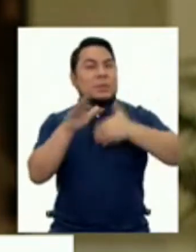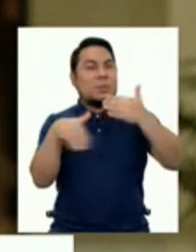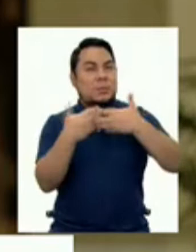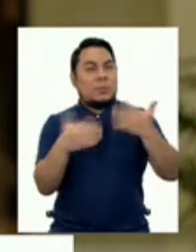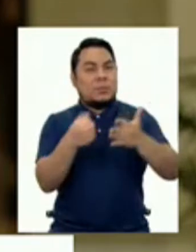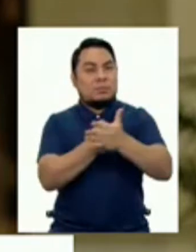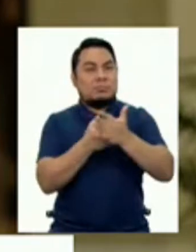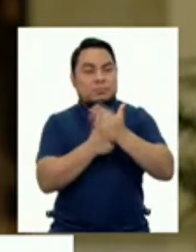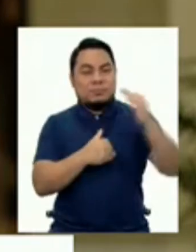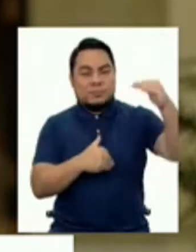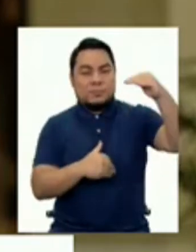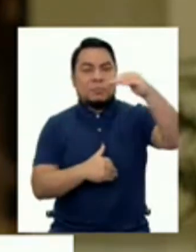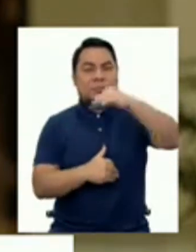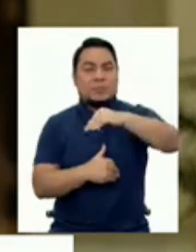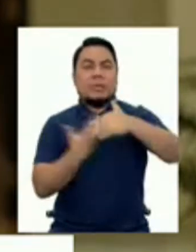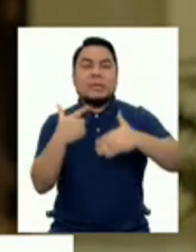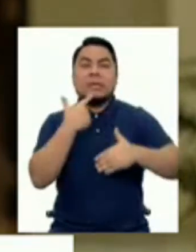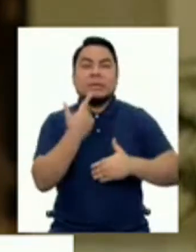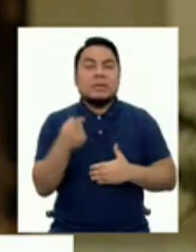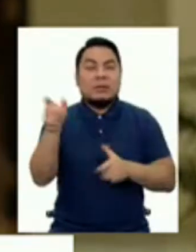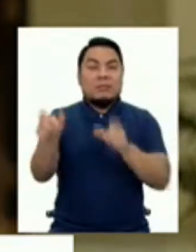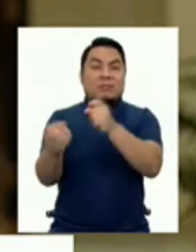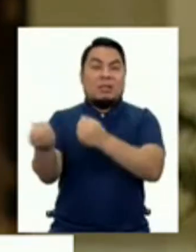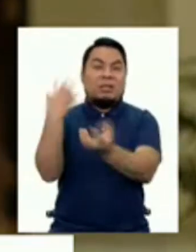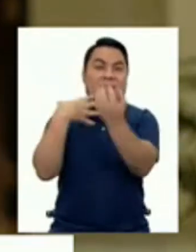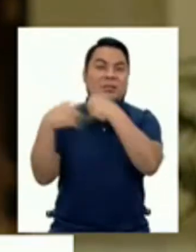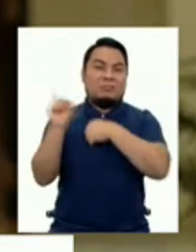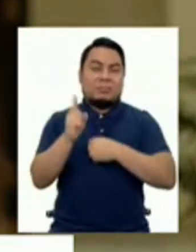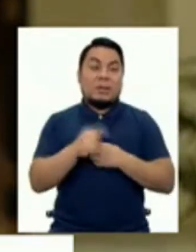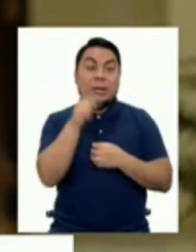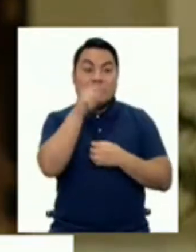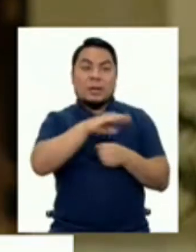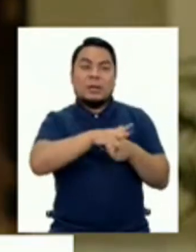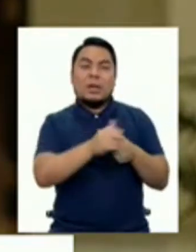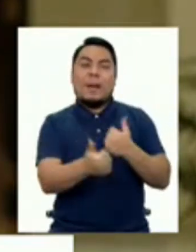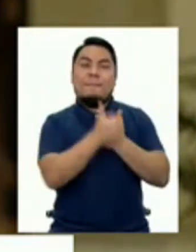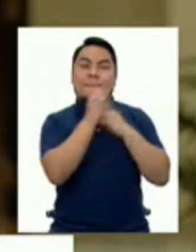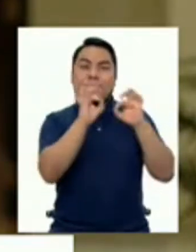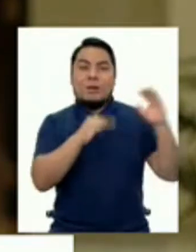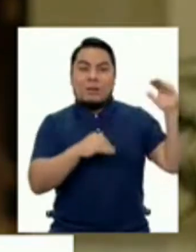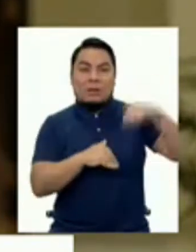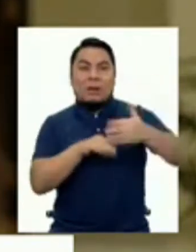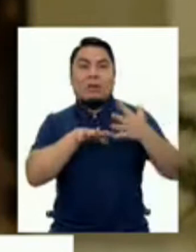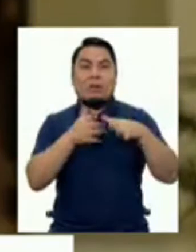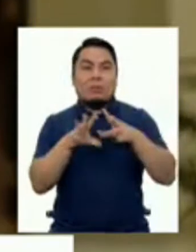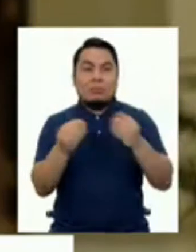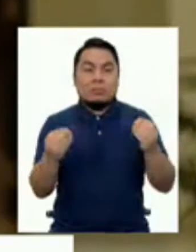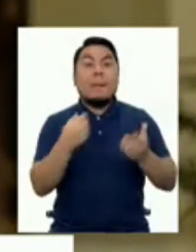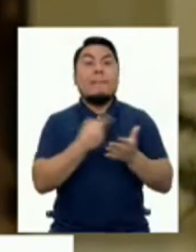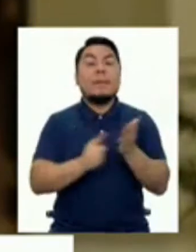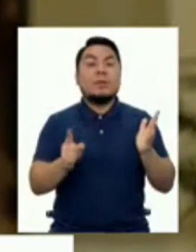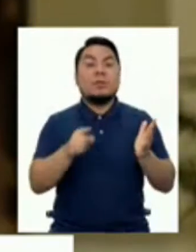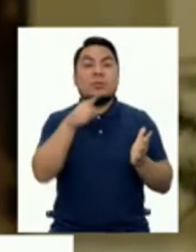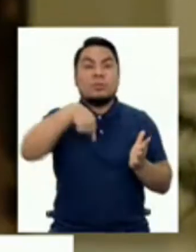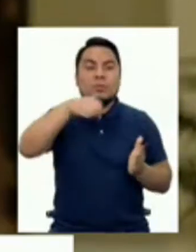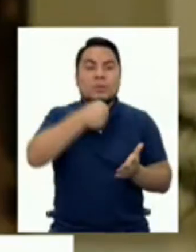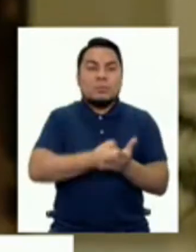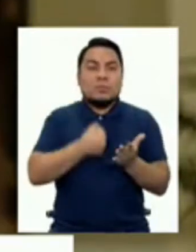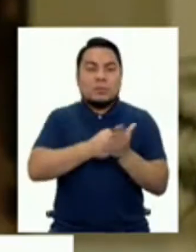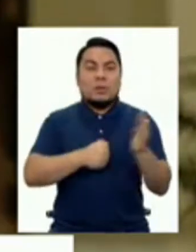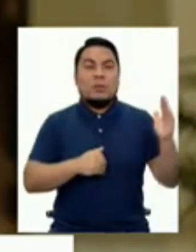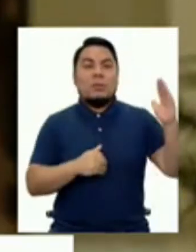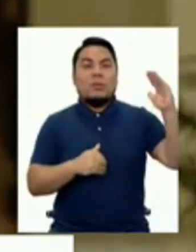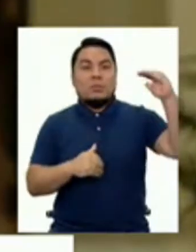duro, que hace daño, que genera muerte, pero que estamos saliendo adelante porque